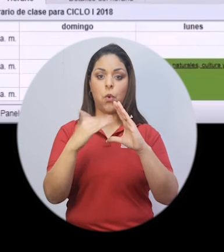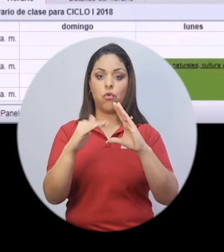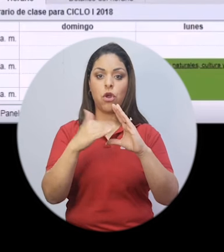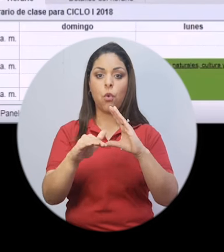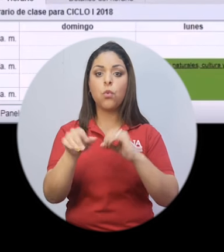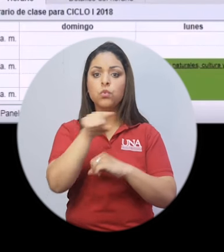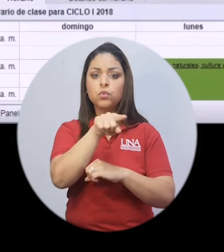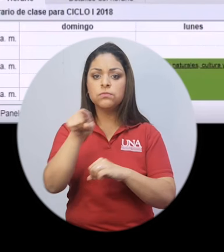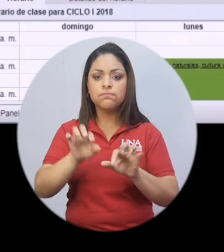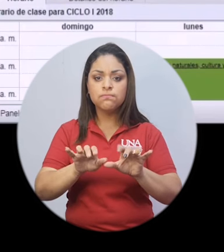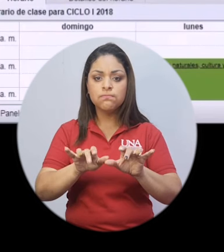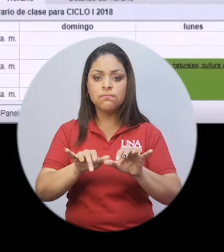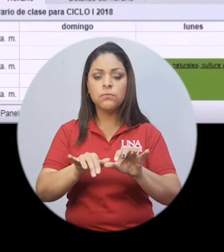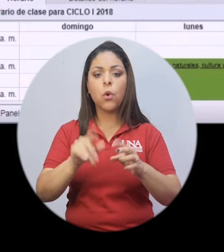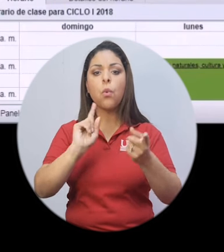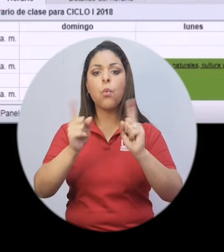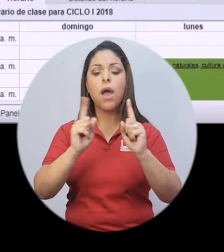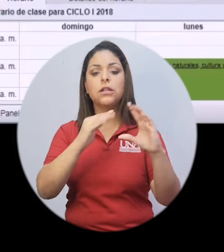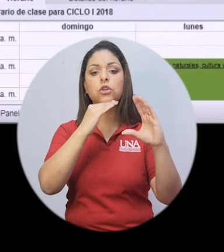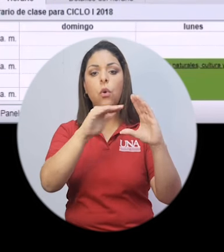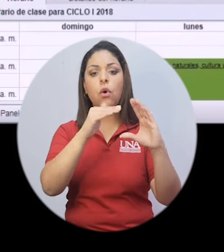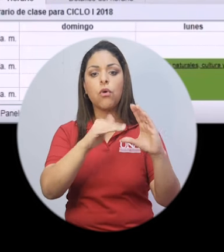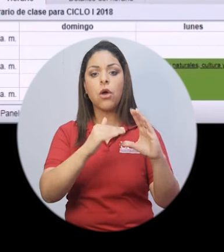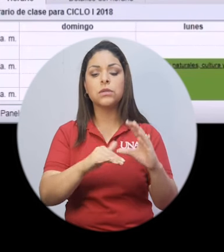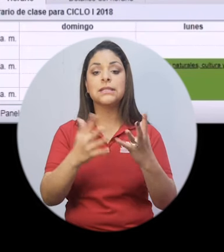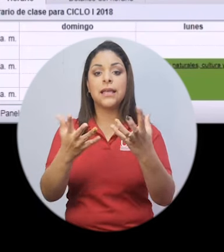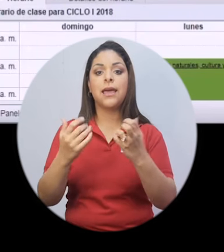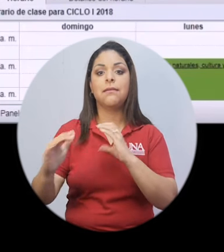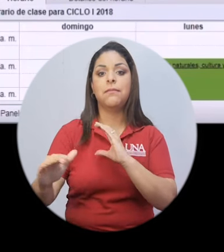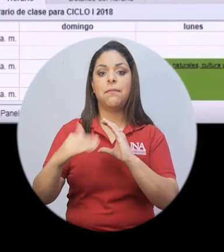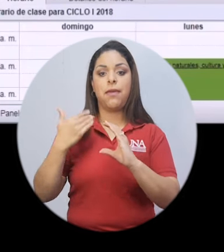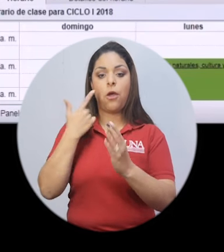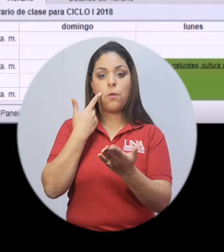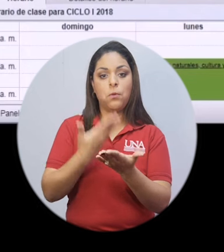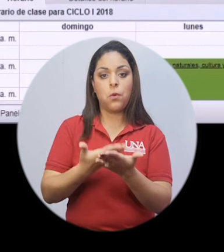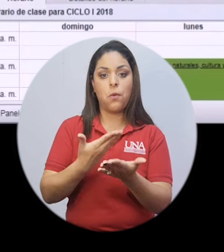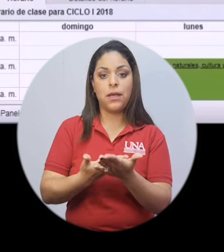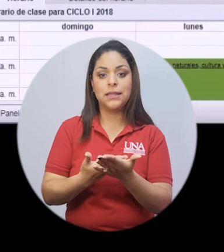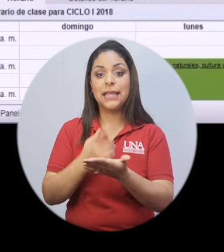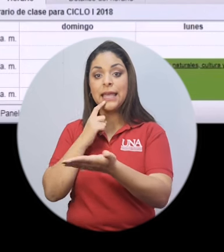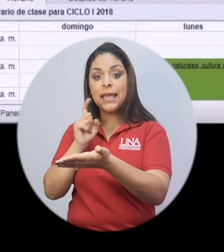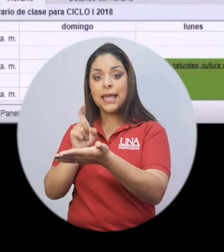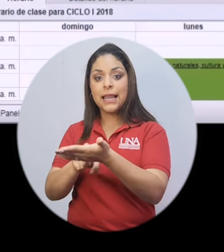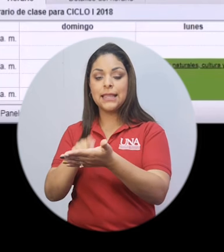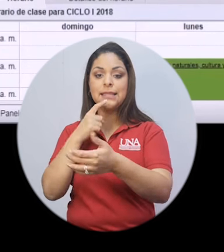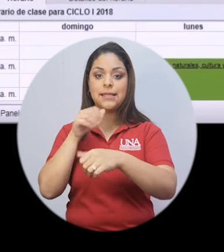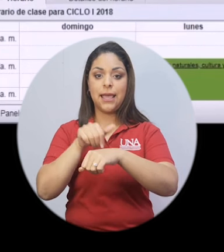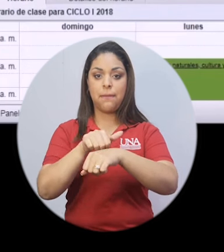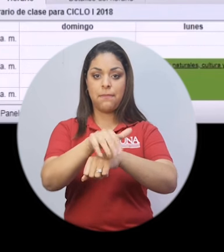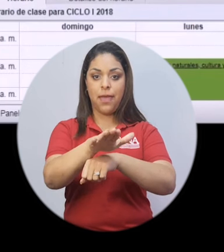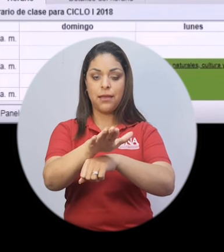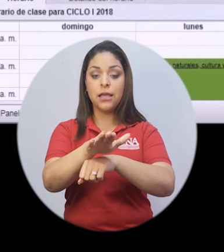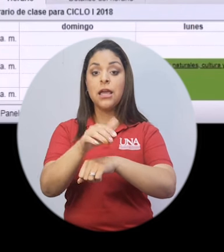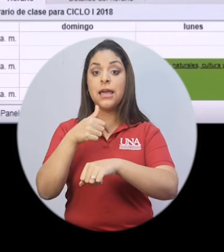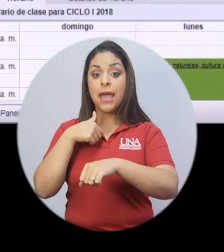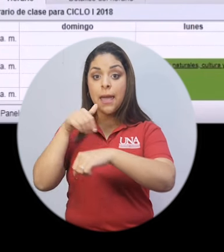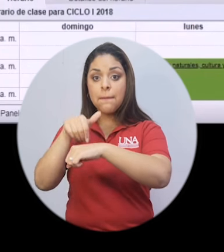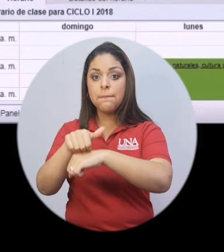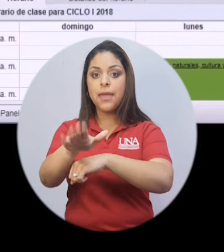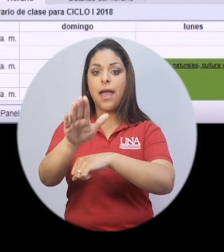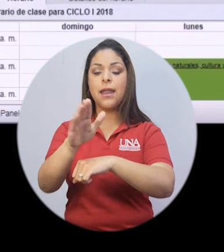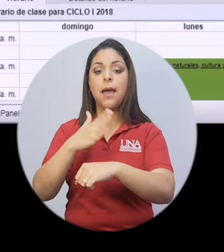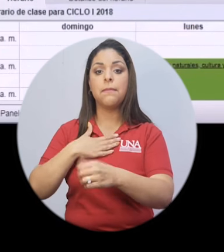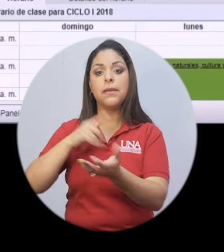o direcciones de correo electrónico a los que quieres enviar tu comprobante. Hace clic sobre el botón Enviar. Para enviar